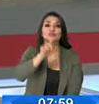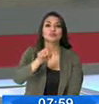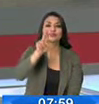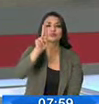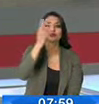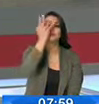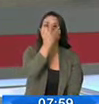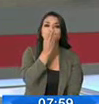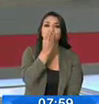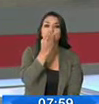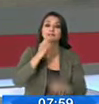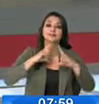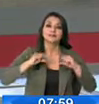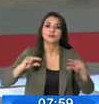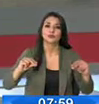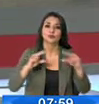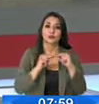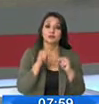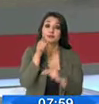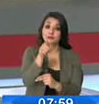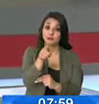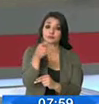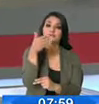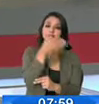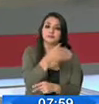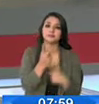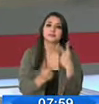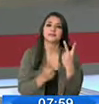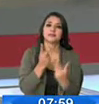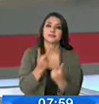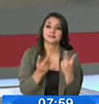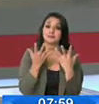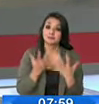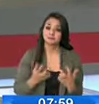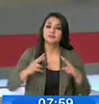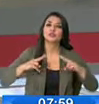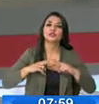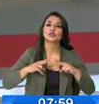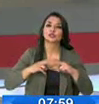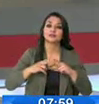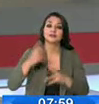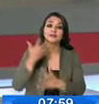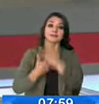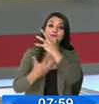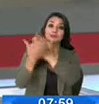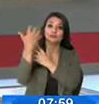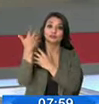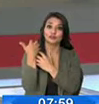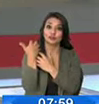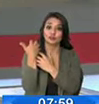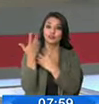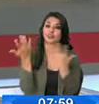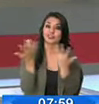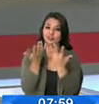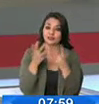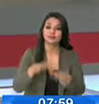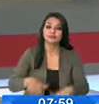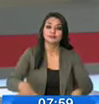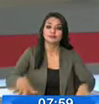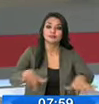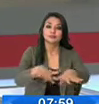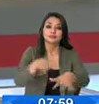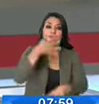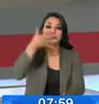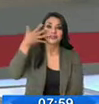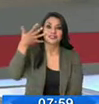maravillas naturales que esperan la visita de ustedes. Los que quieren conocer un poco más de la historia y la formación en medio de la selva amazónica, no se